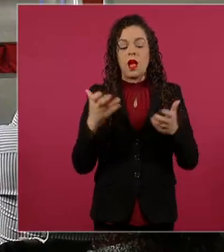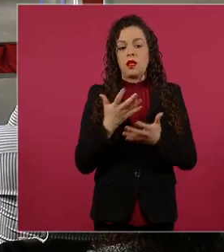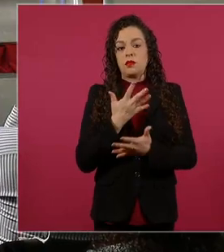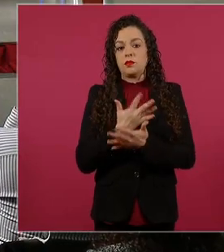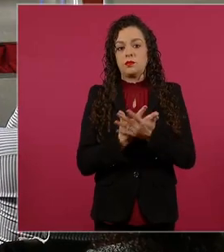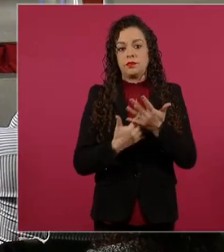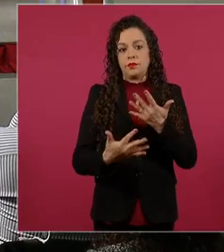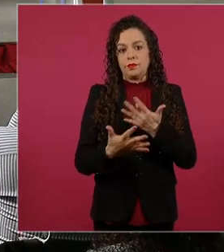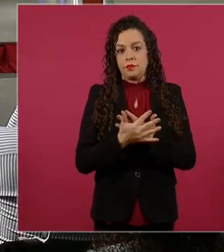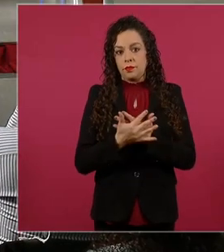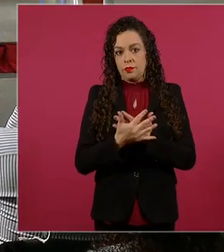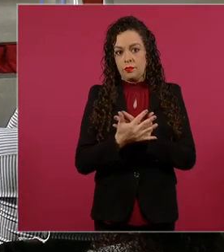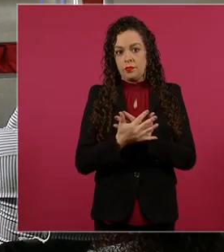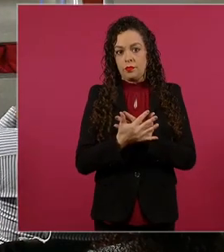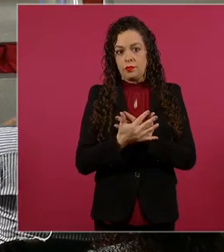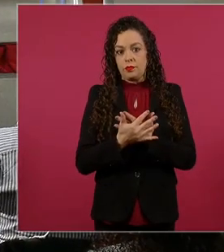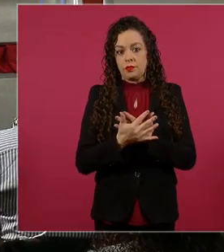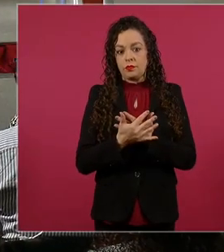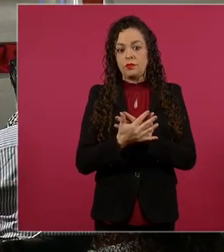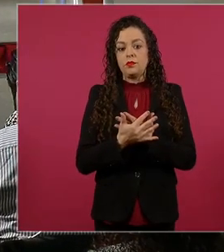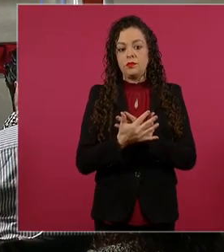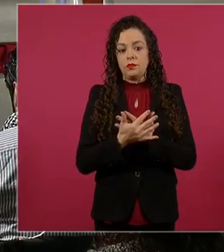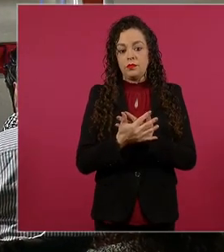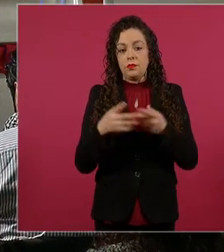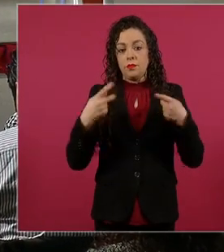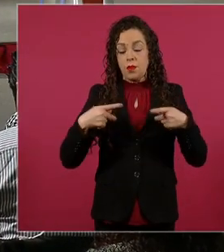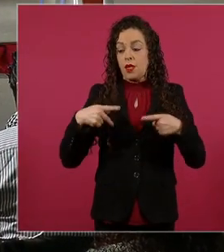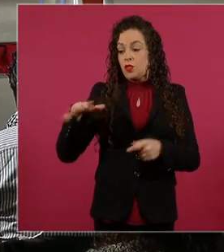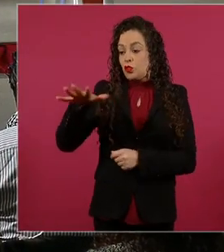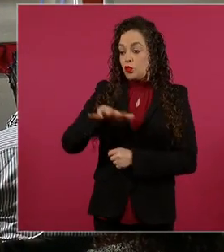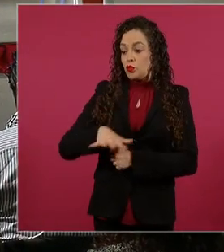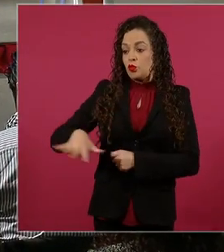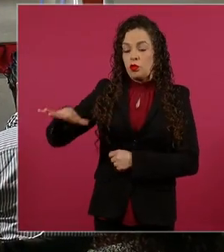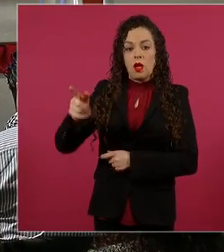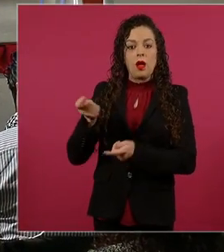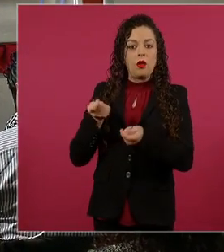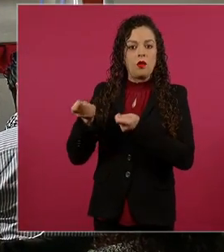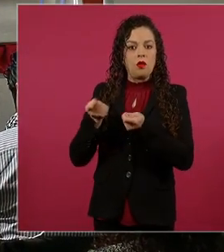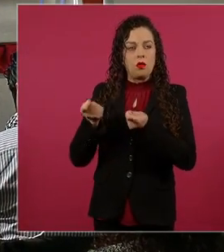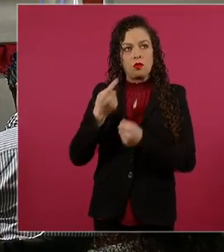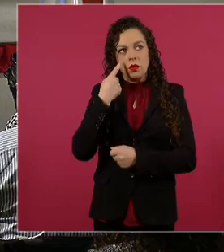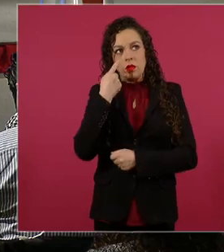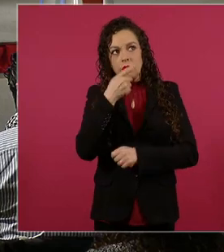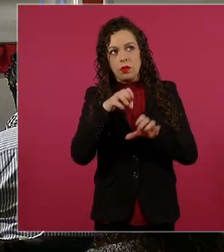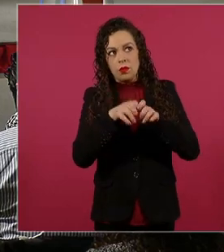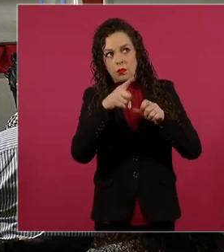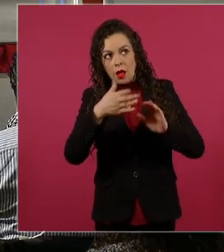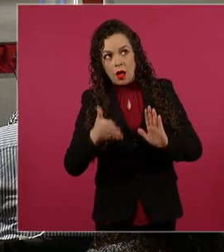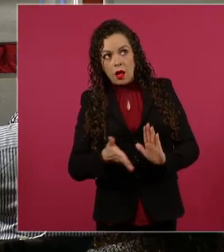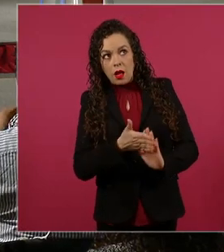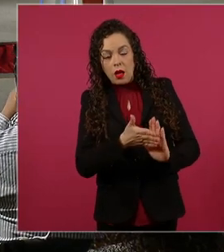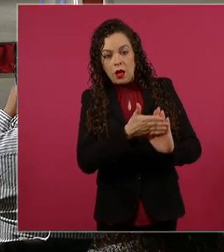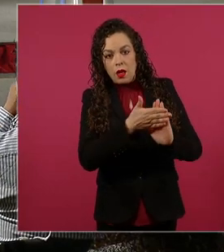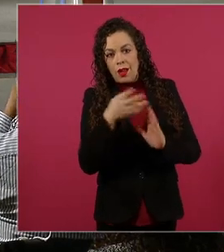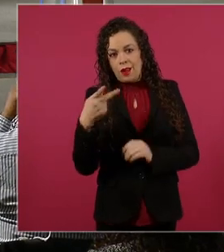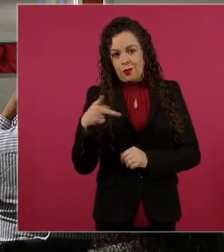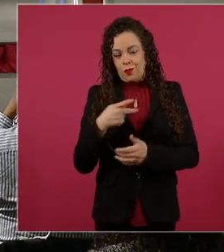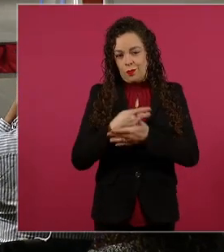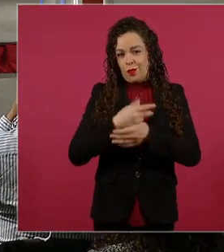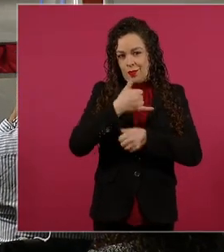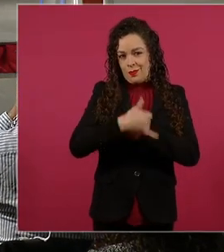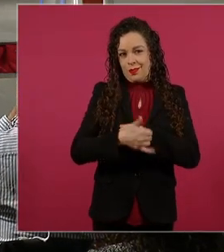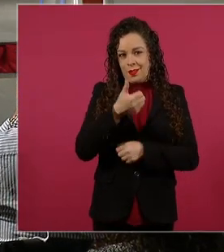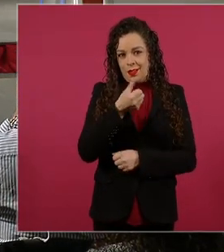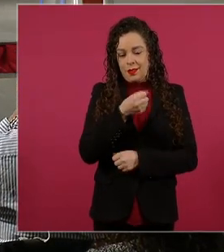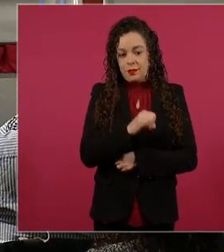nacional de autoproducción, donde la gente lleva el control del proceso de la construcción de su vivienda y de